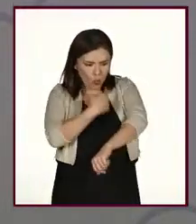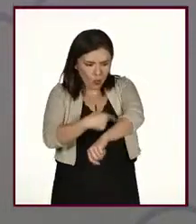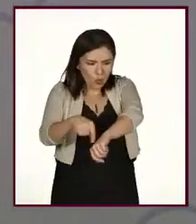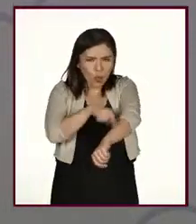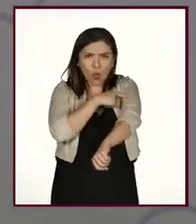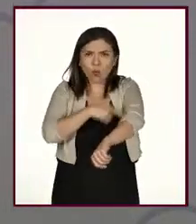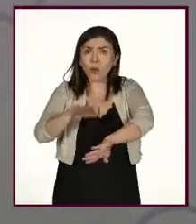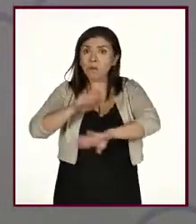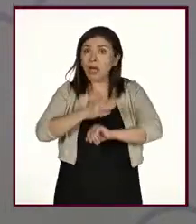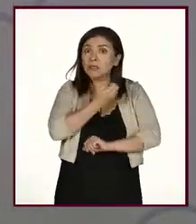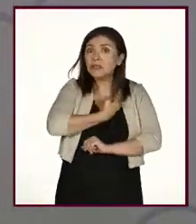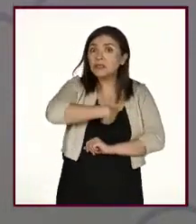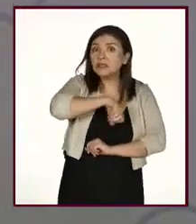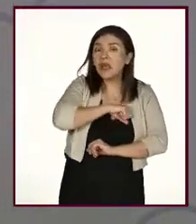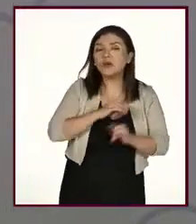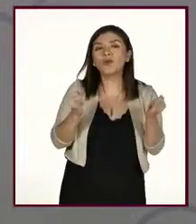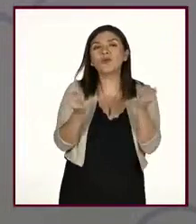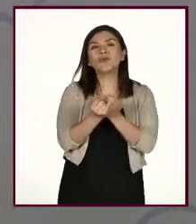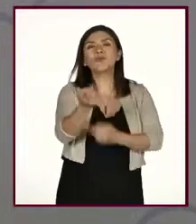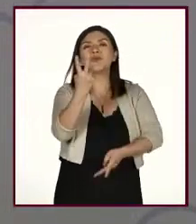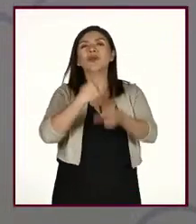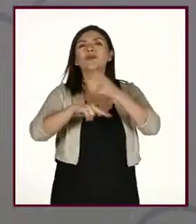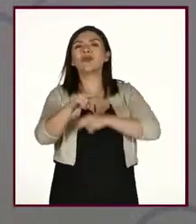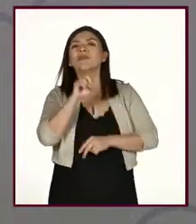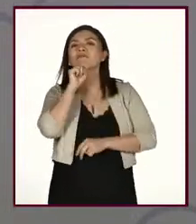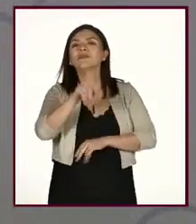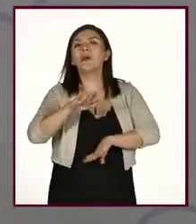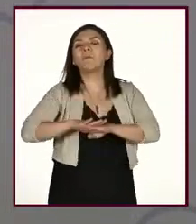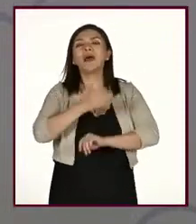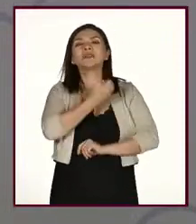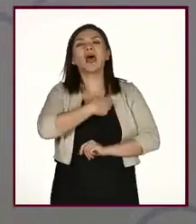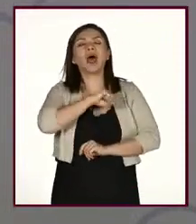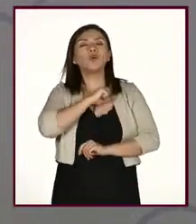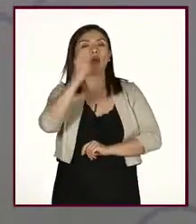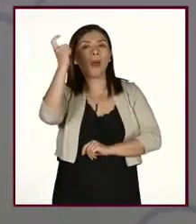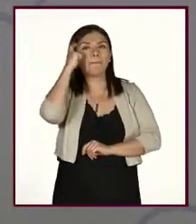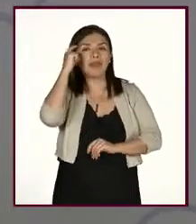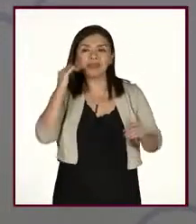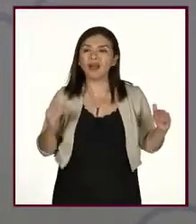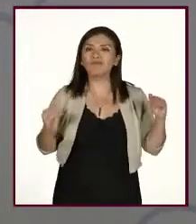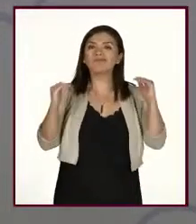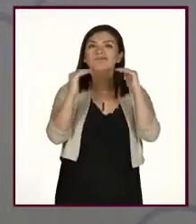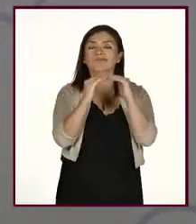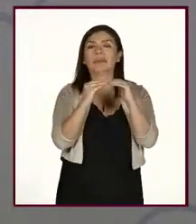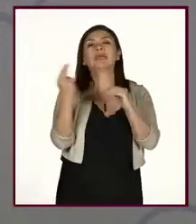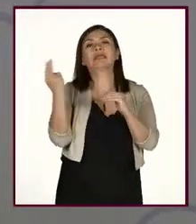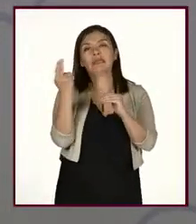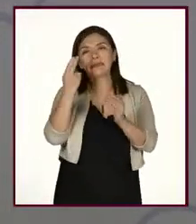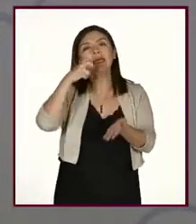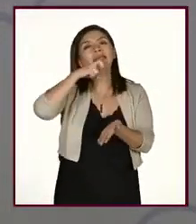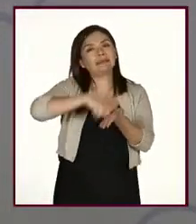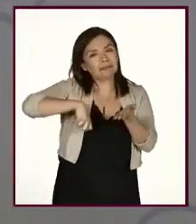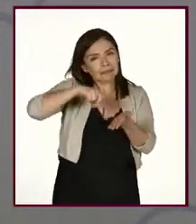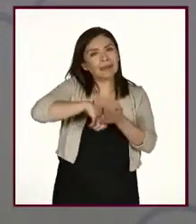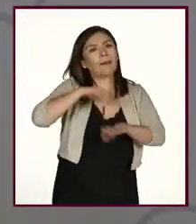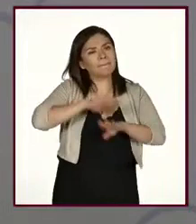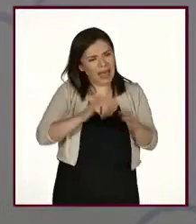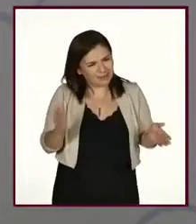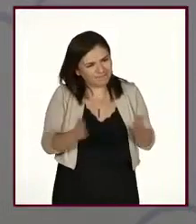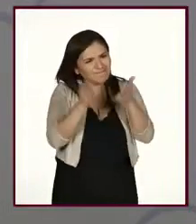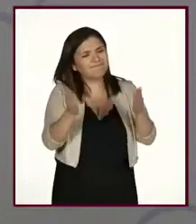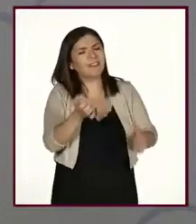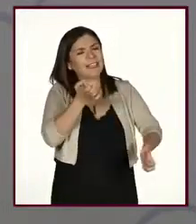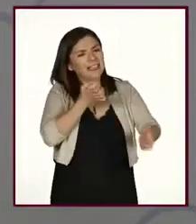muscular sano, a final de cuentas, es igual a salud mental. Entonces, estar promoviendo precisamente estas